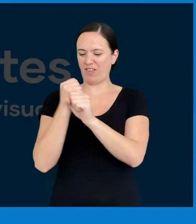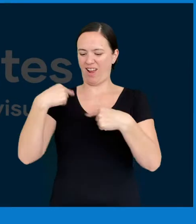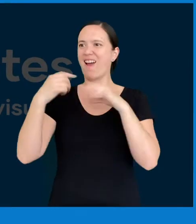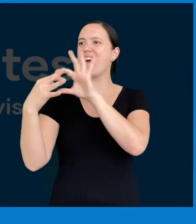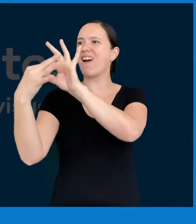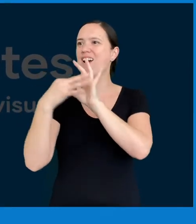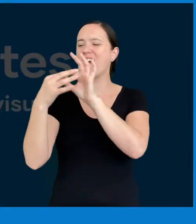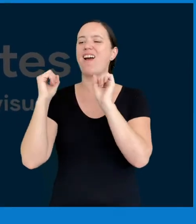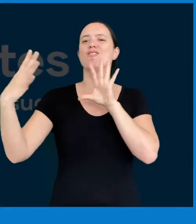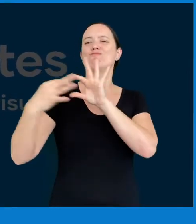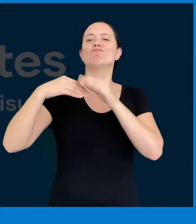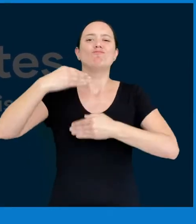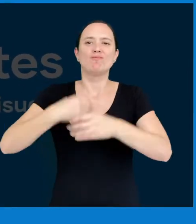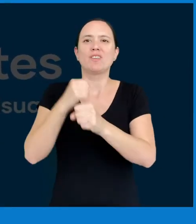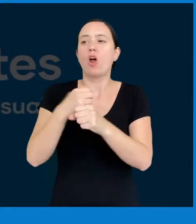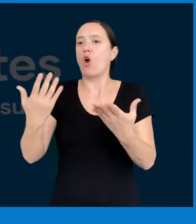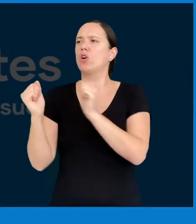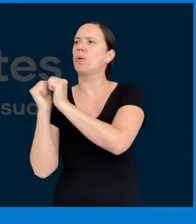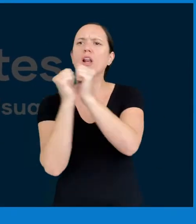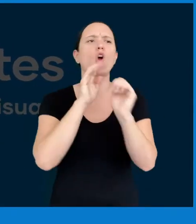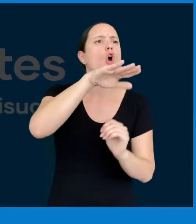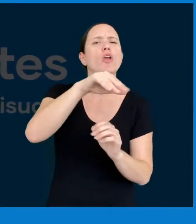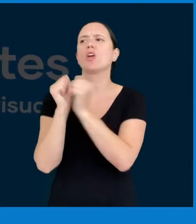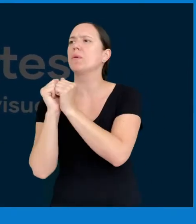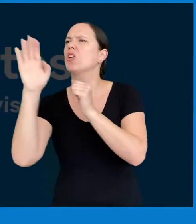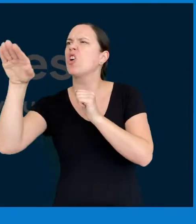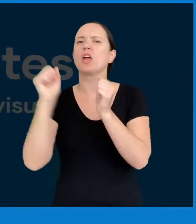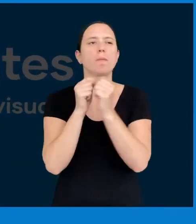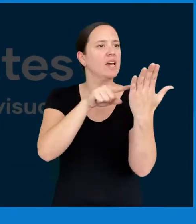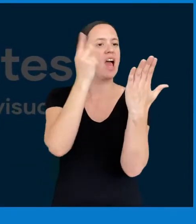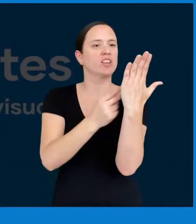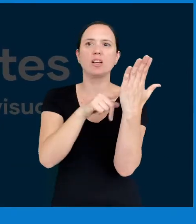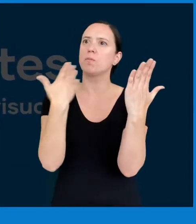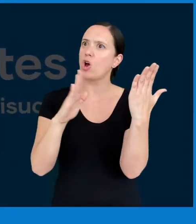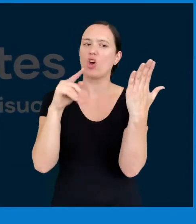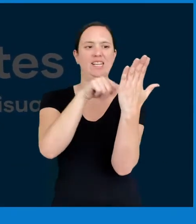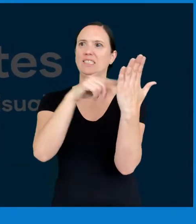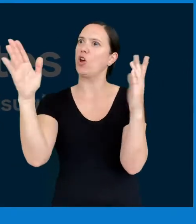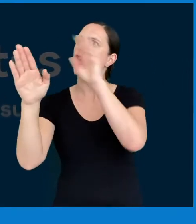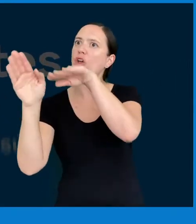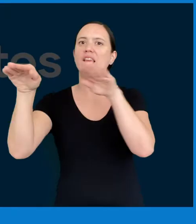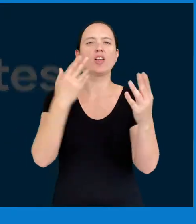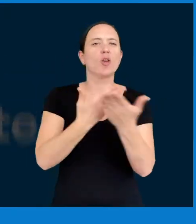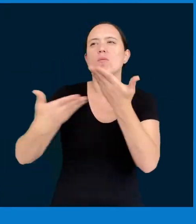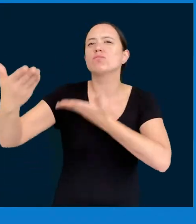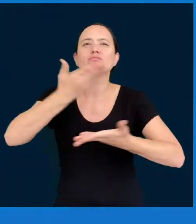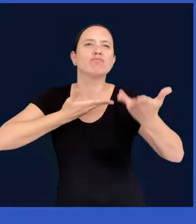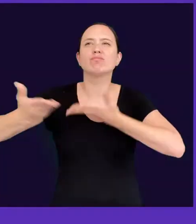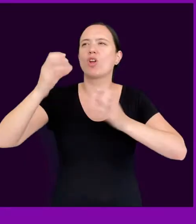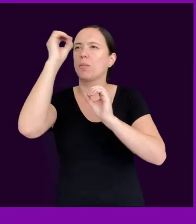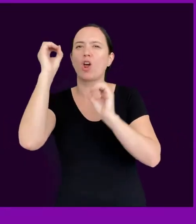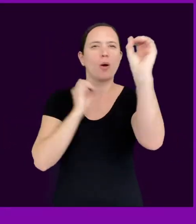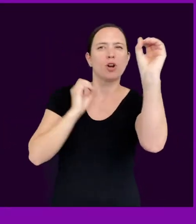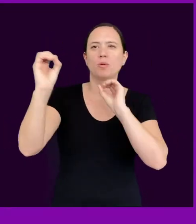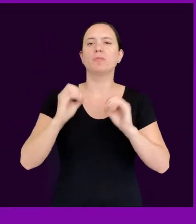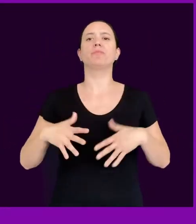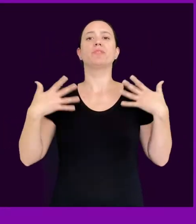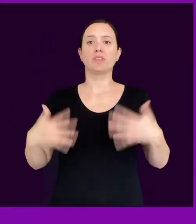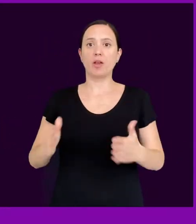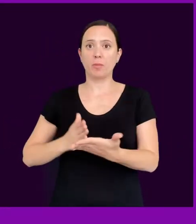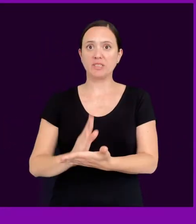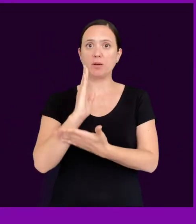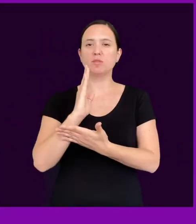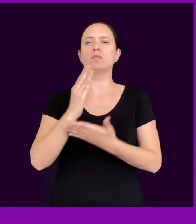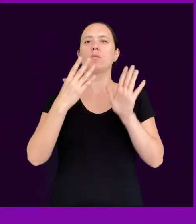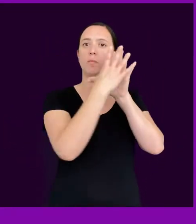propias obras y la de tus compañeros de curso para generar una retroalimentación entre todos. Para comenzar,